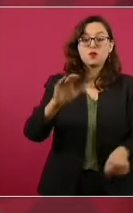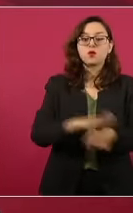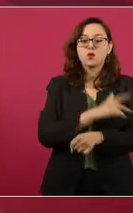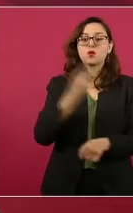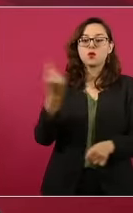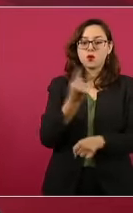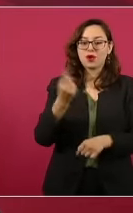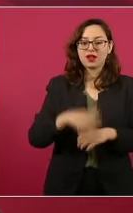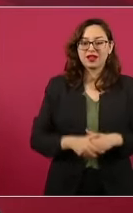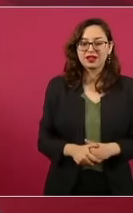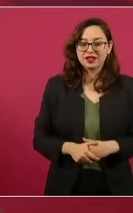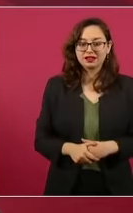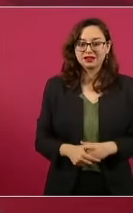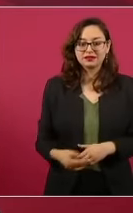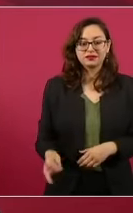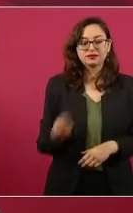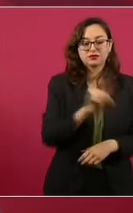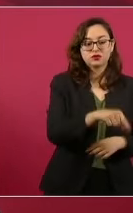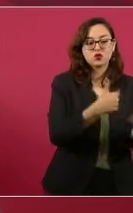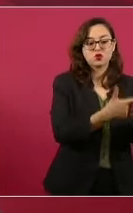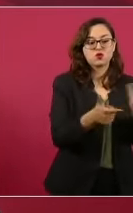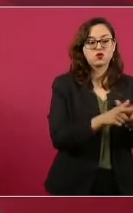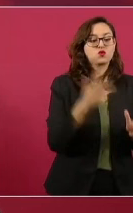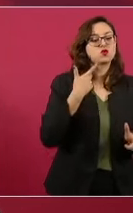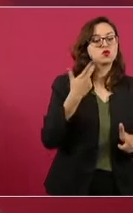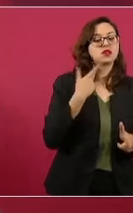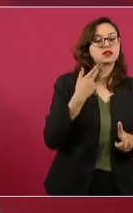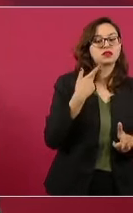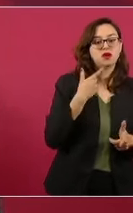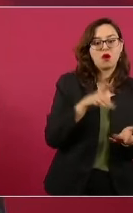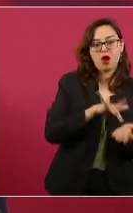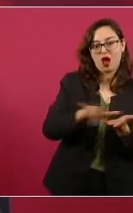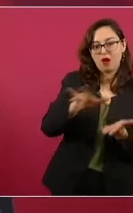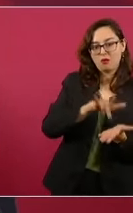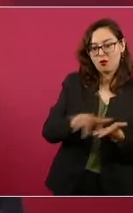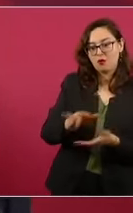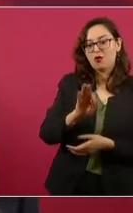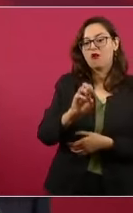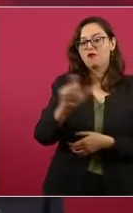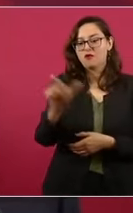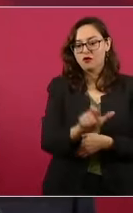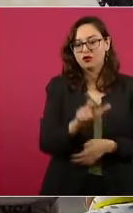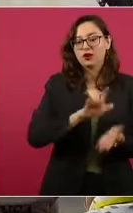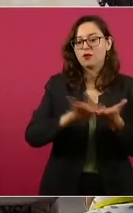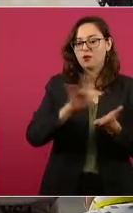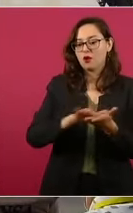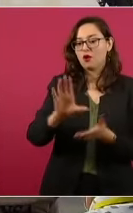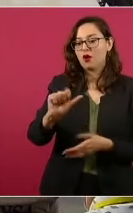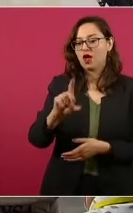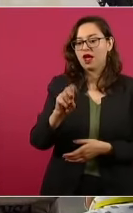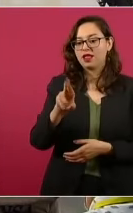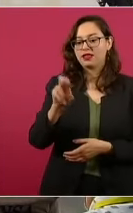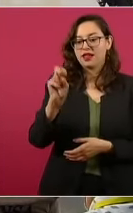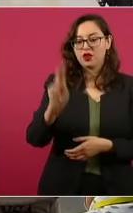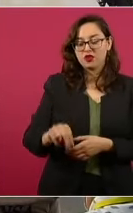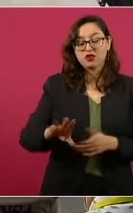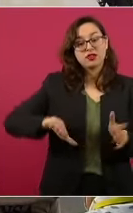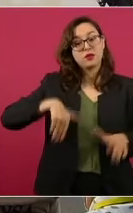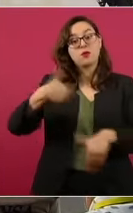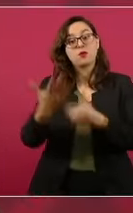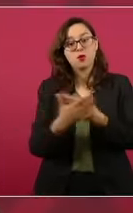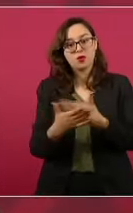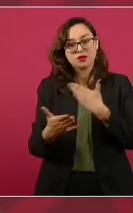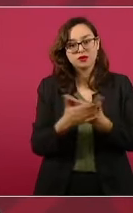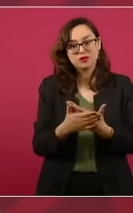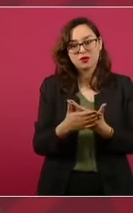al partido de Fox y de Calderón. Y en la siguiente elección,